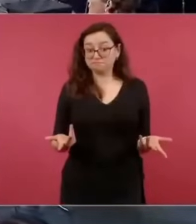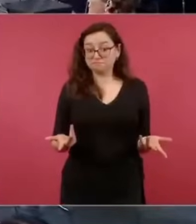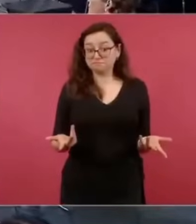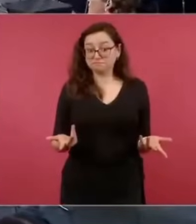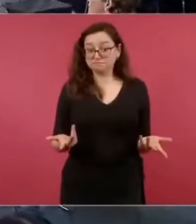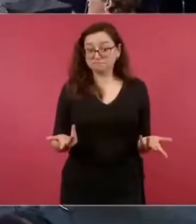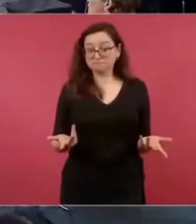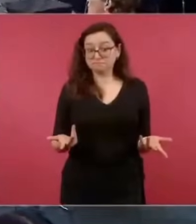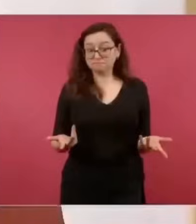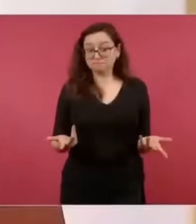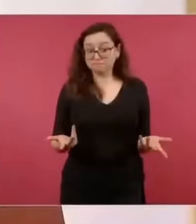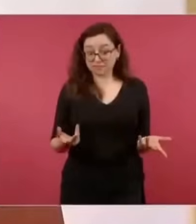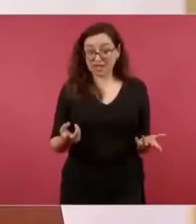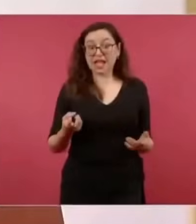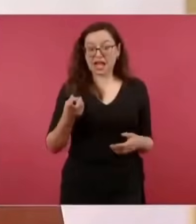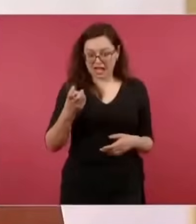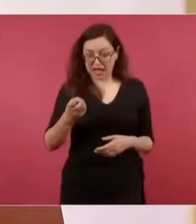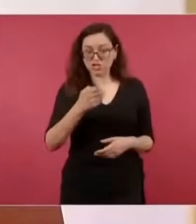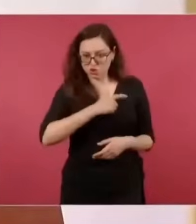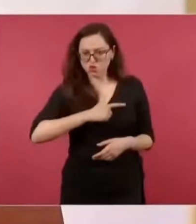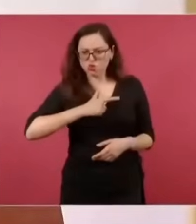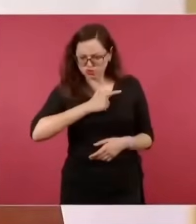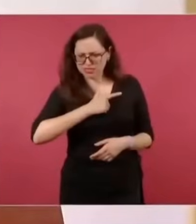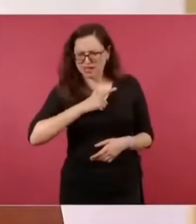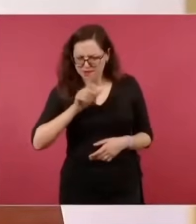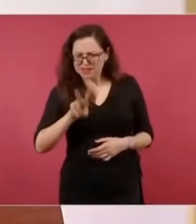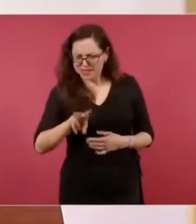eso es lo que quieren que regrese, ¿verdad?